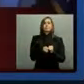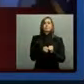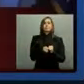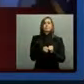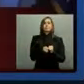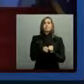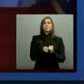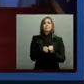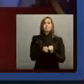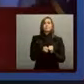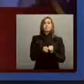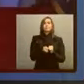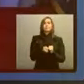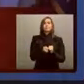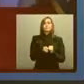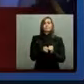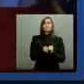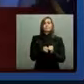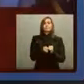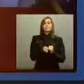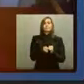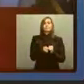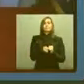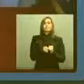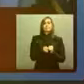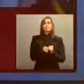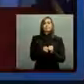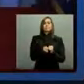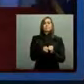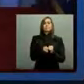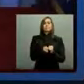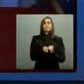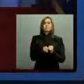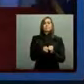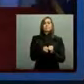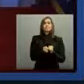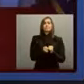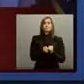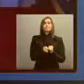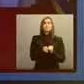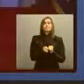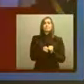30% de los fondos de la afp